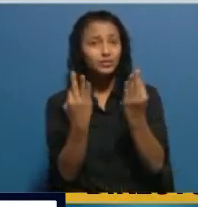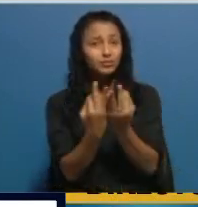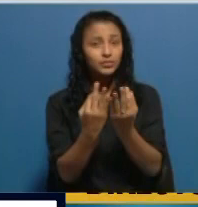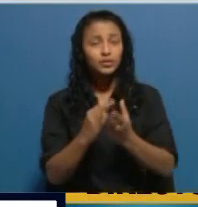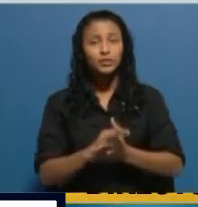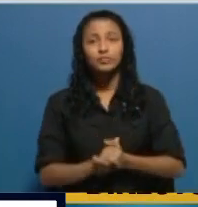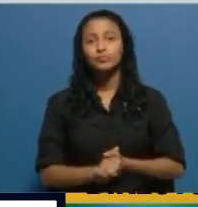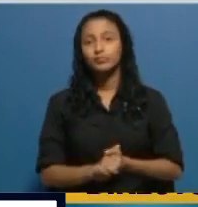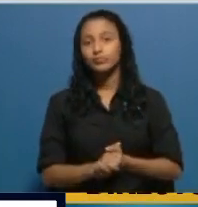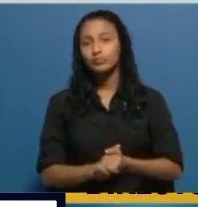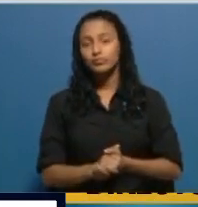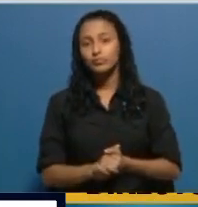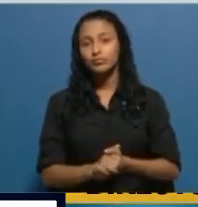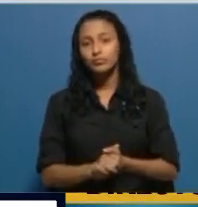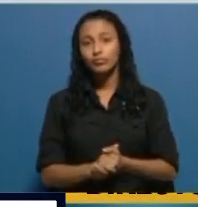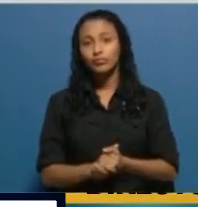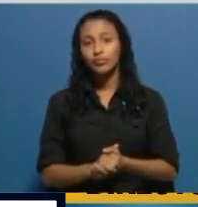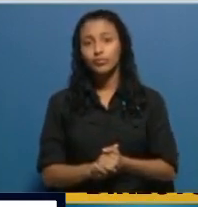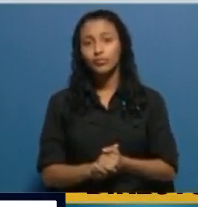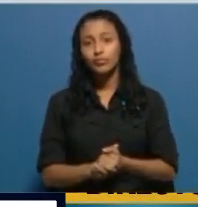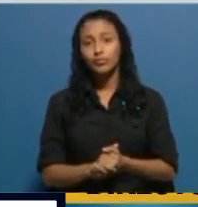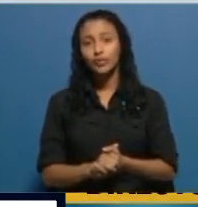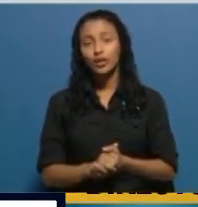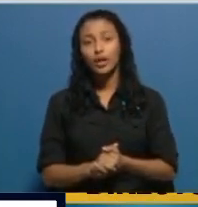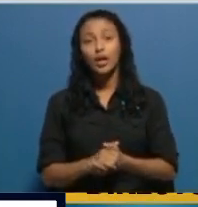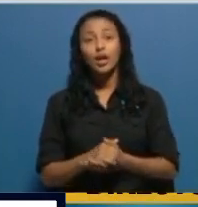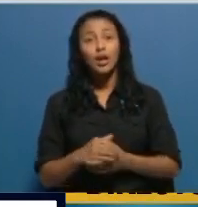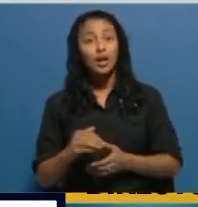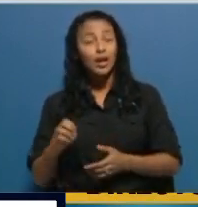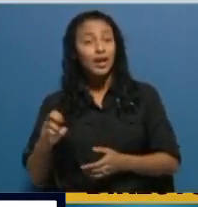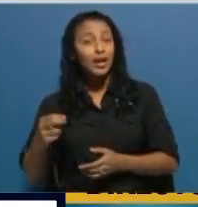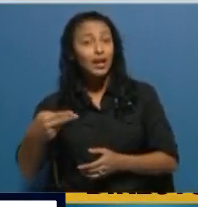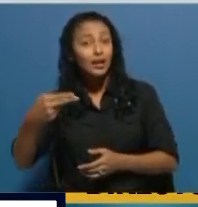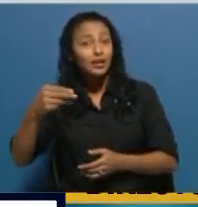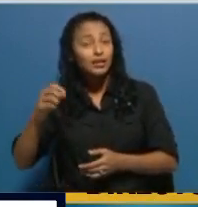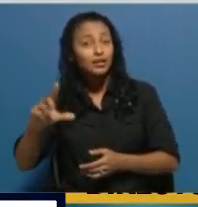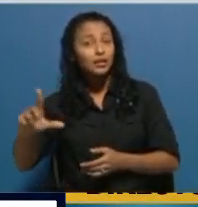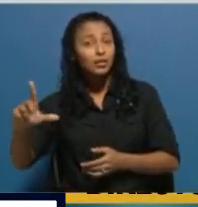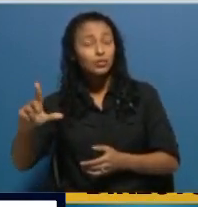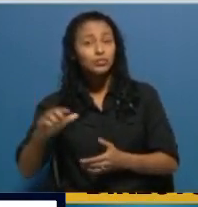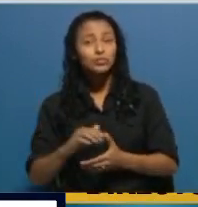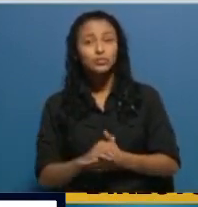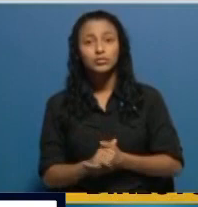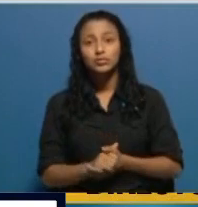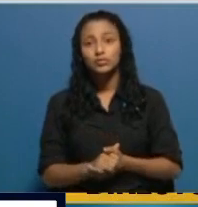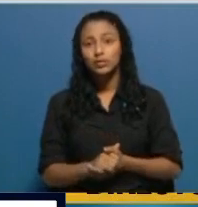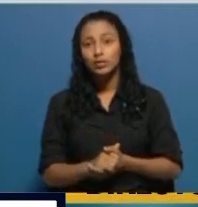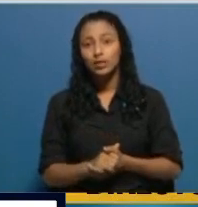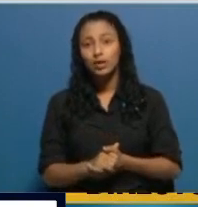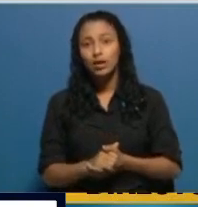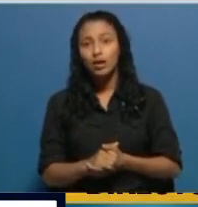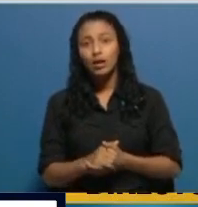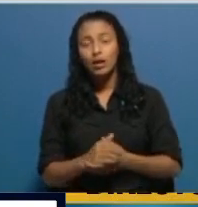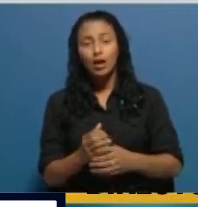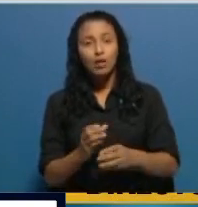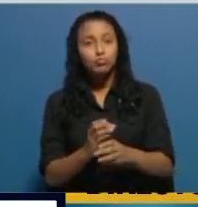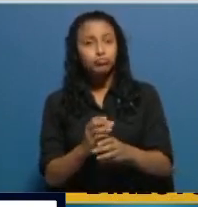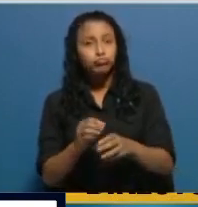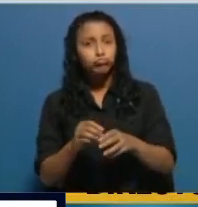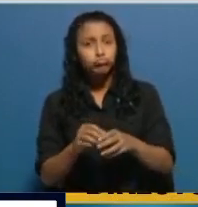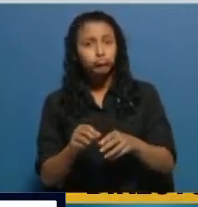acompañan su excelencia hernán del león presidente encargado de la corte suprema de justicia